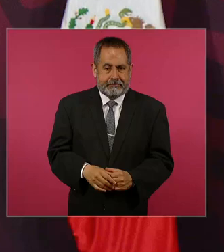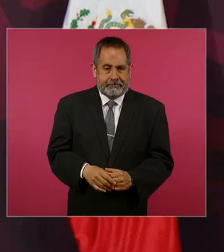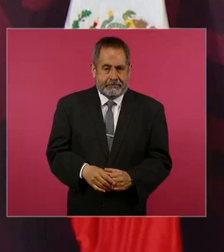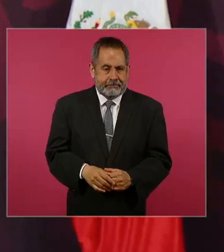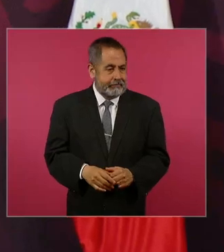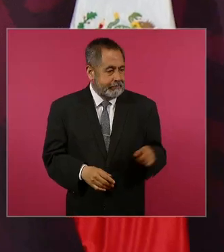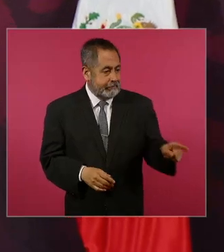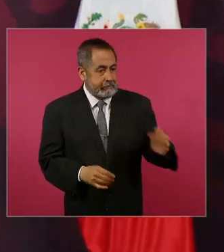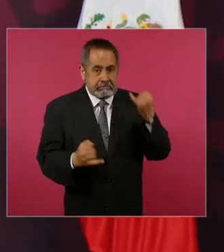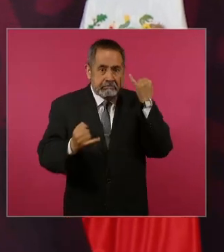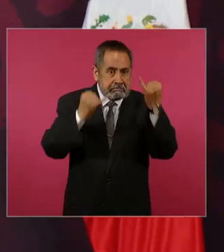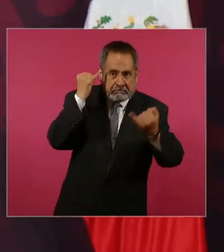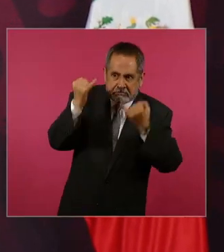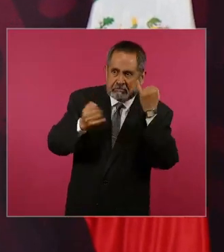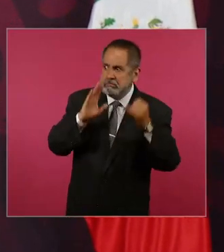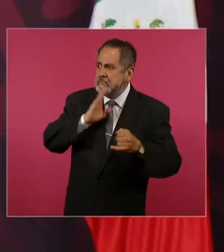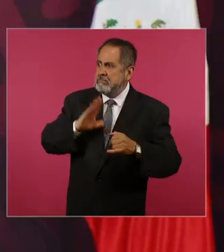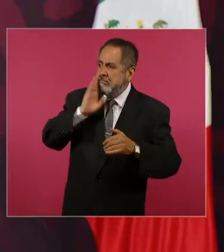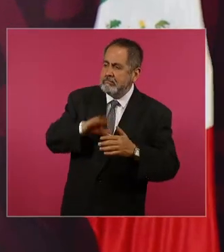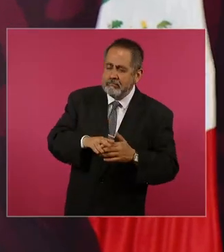se cumplieron.